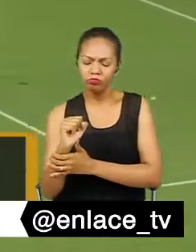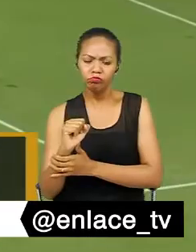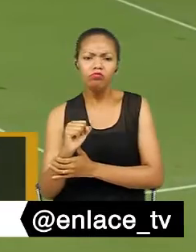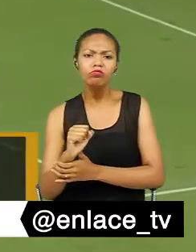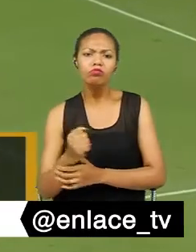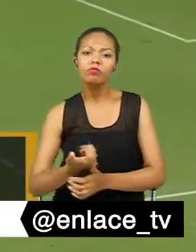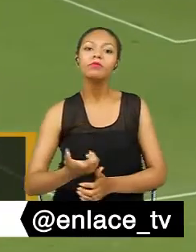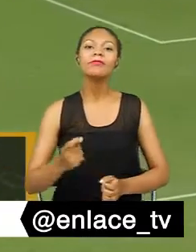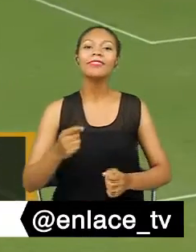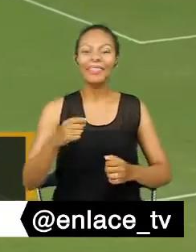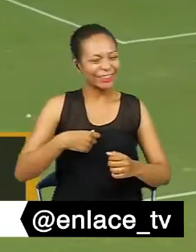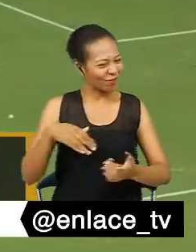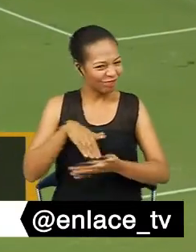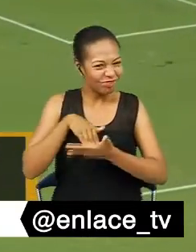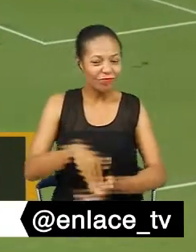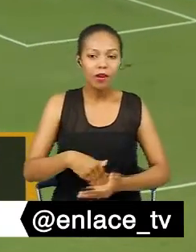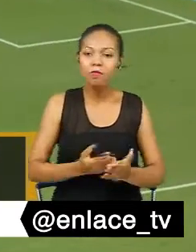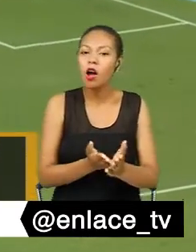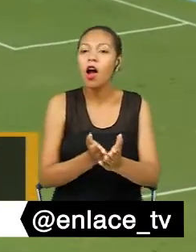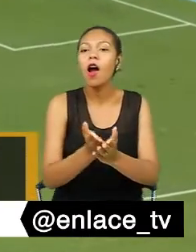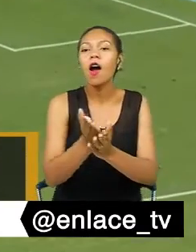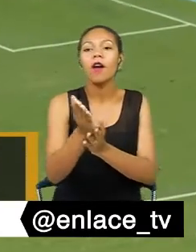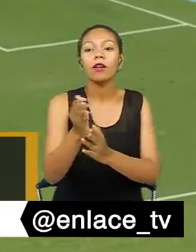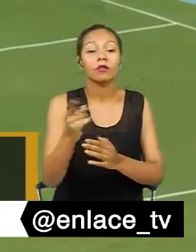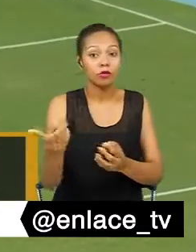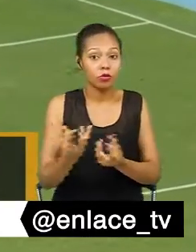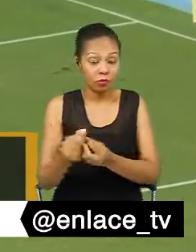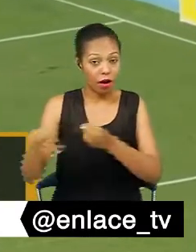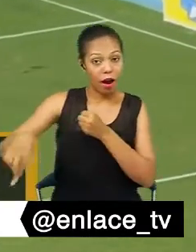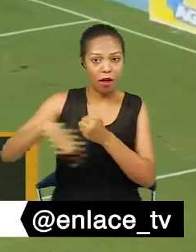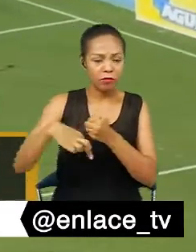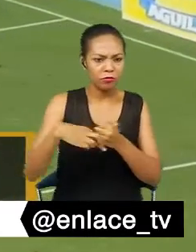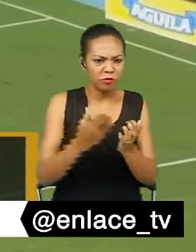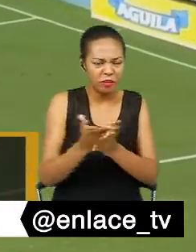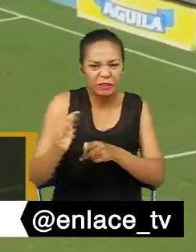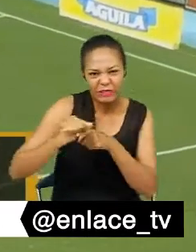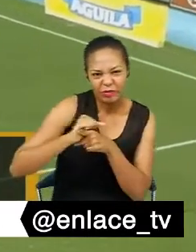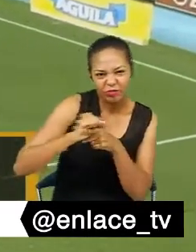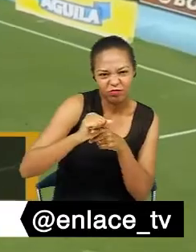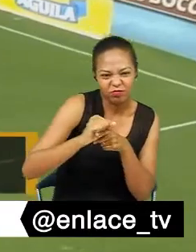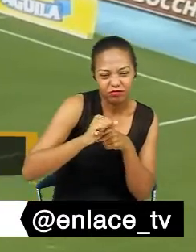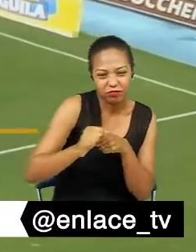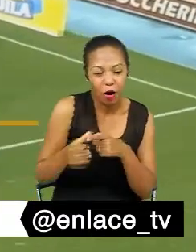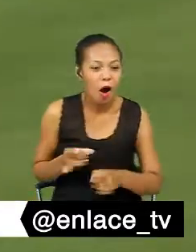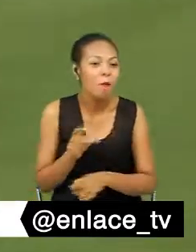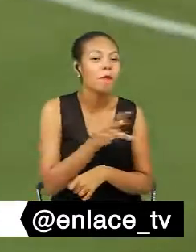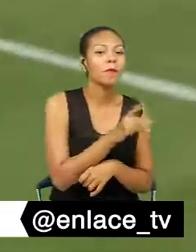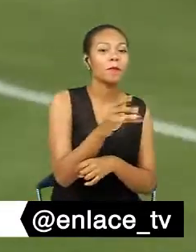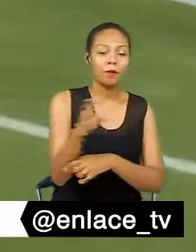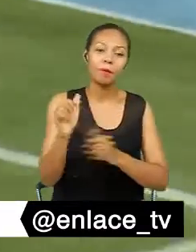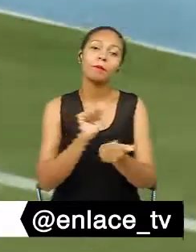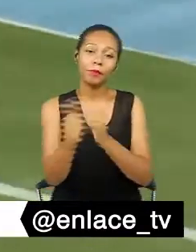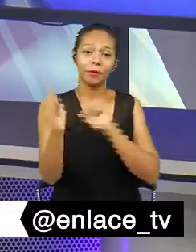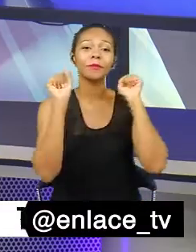más firme que nunca, por eso la máquina amarilla seguirá afinando sus motores para lograr el objetivo de clasificar.